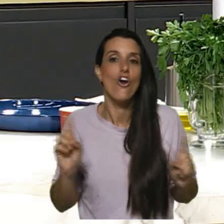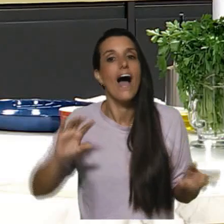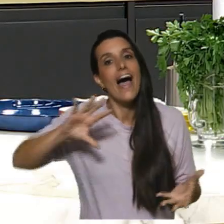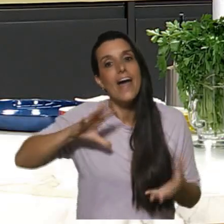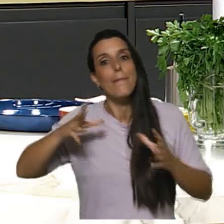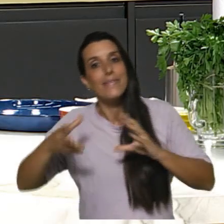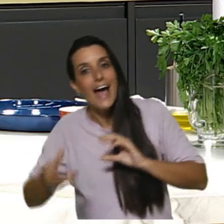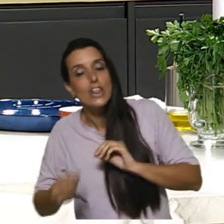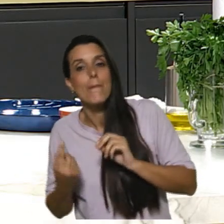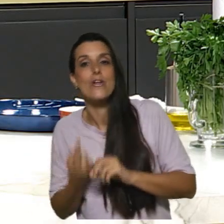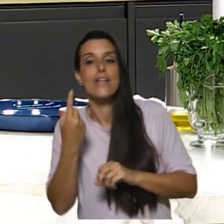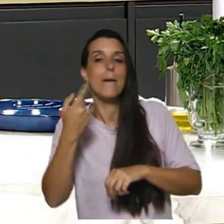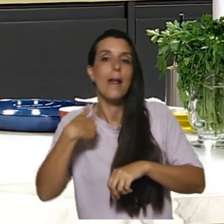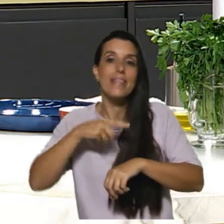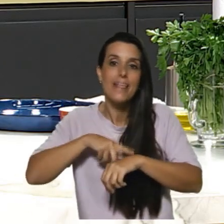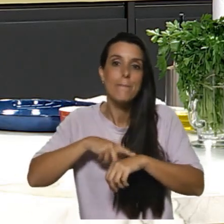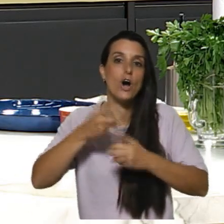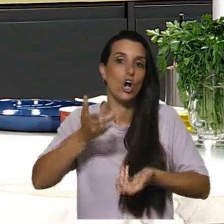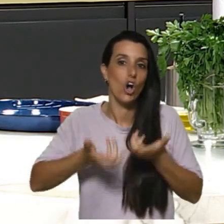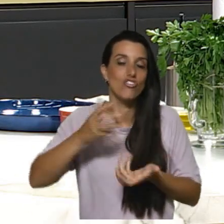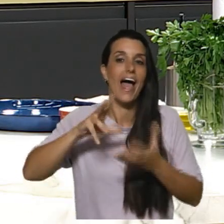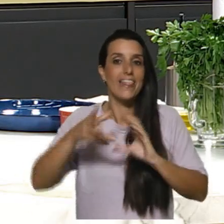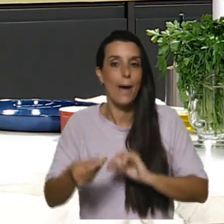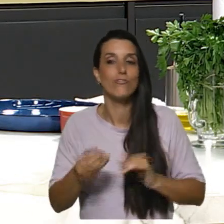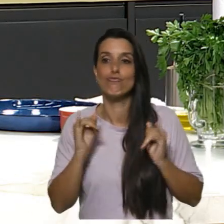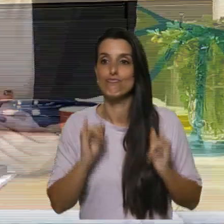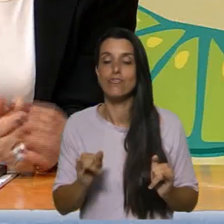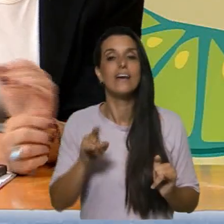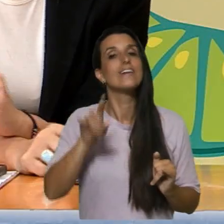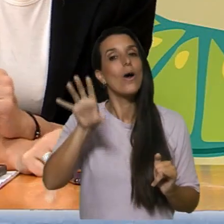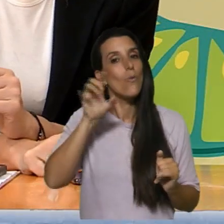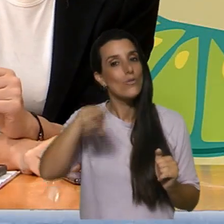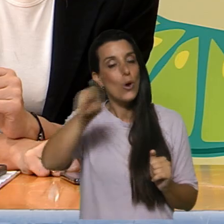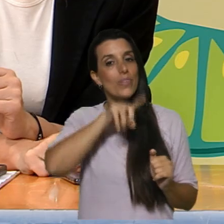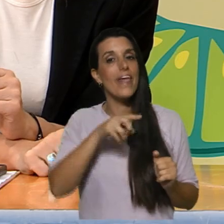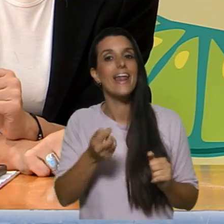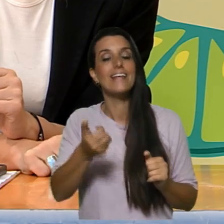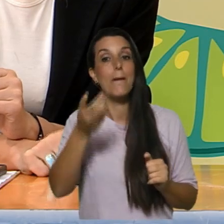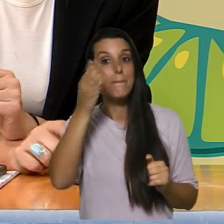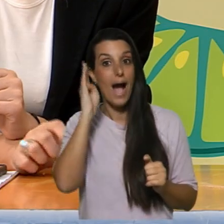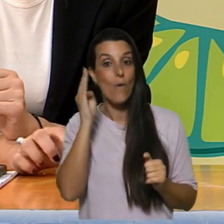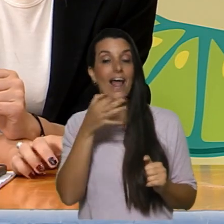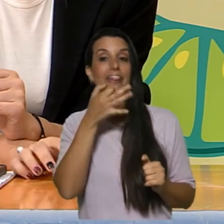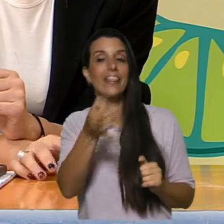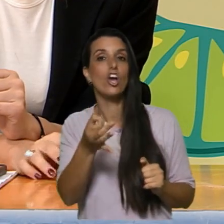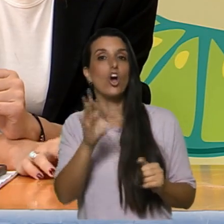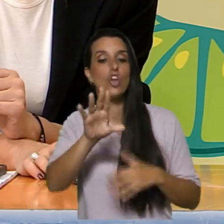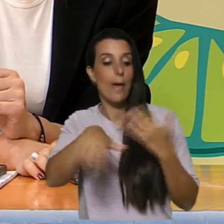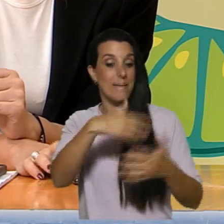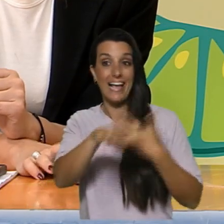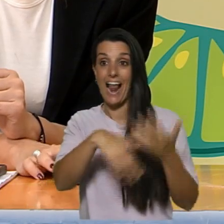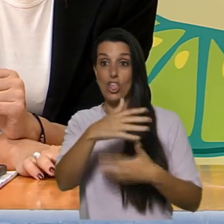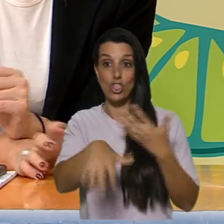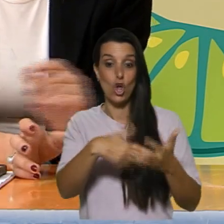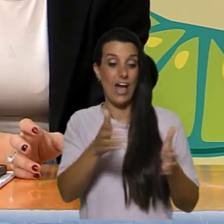adaptando. Para mí la prioridad es el tiempo de la cocina y a eso voy adaptando los platos. Totalmente. Ahí está. ¿Recuerdan ustedes que recién Paula ponía toda la mezcla de,